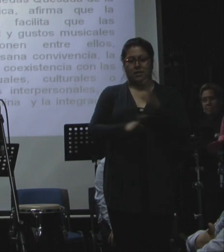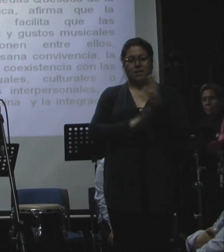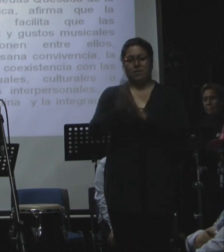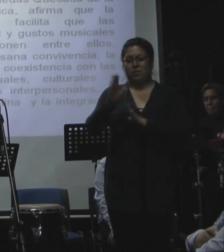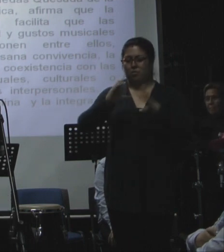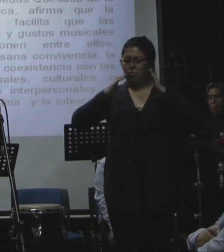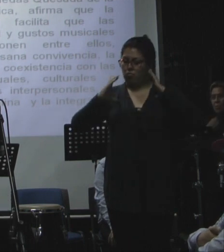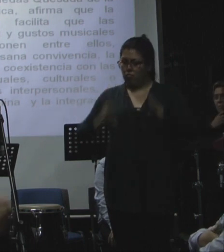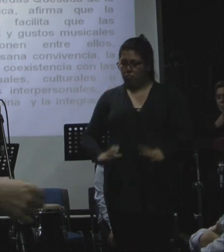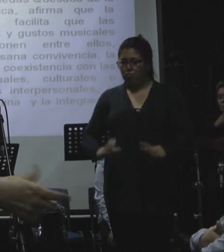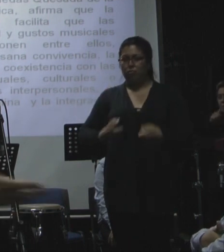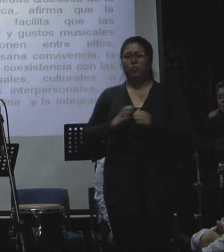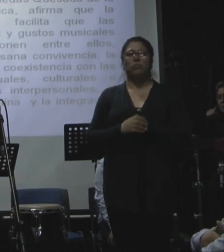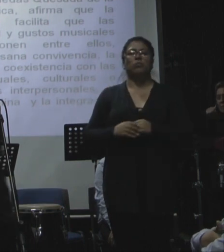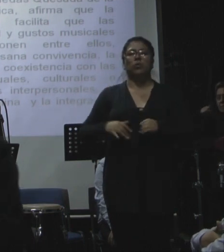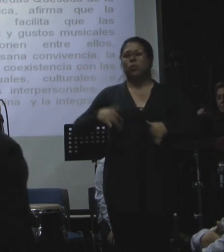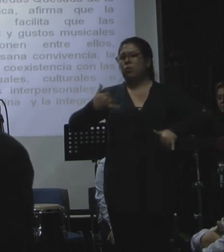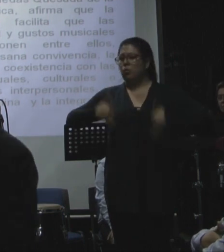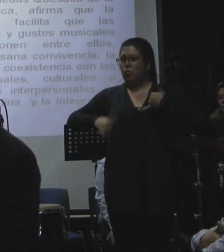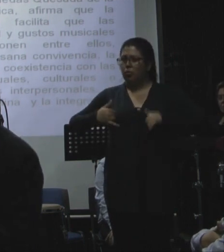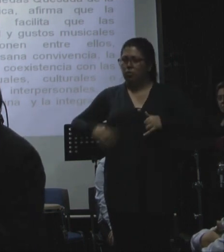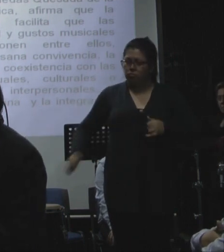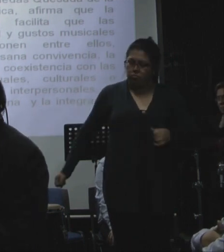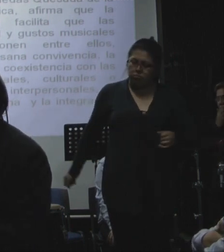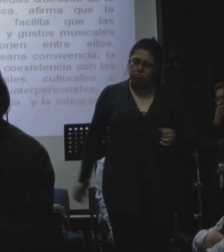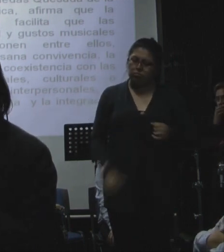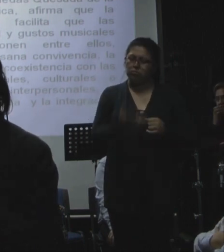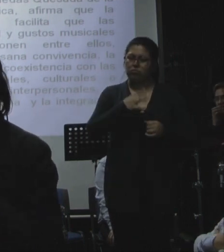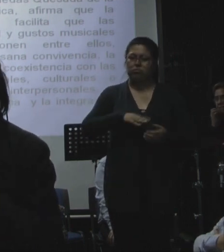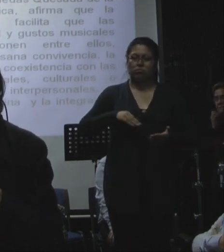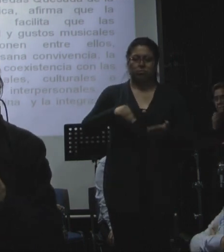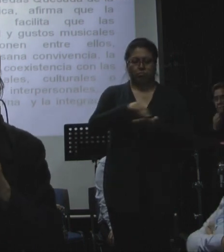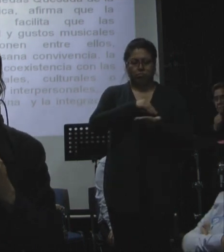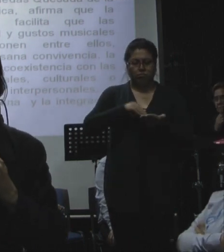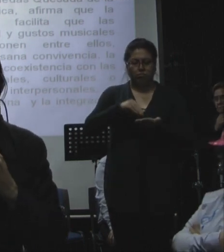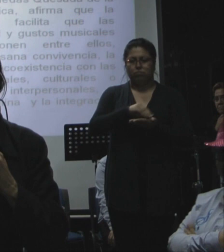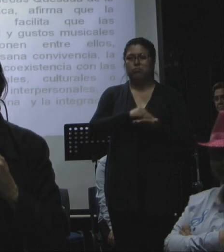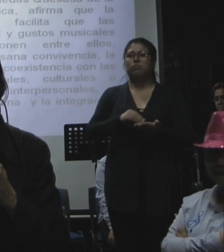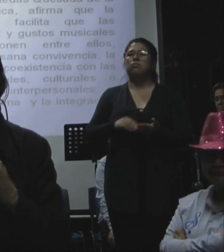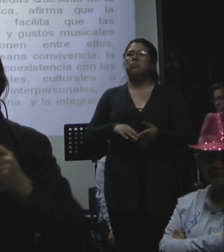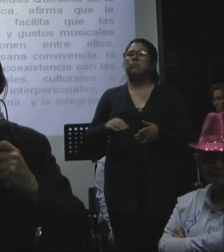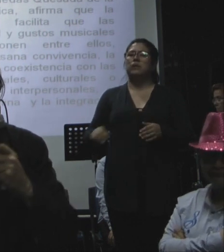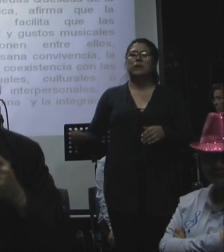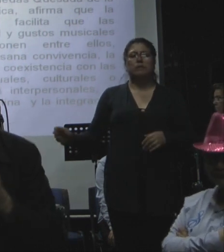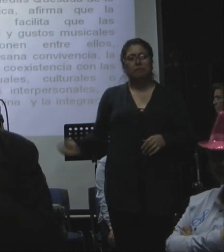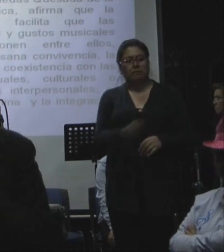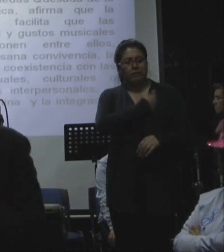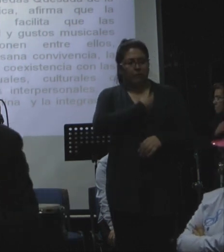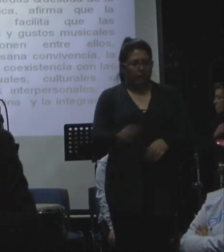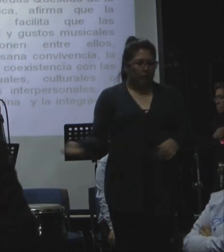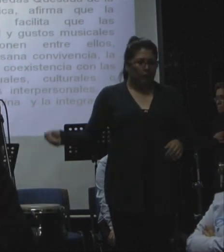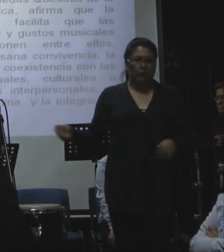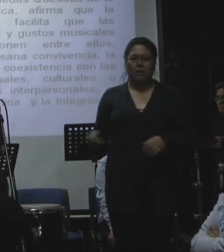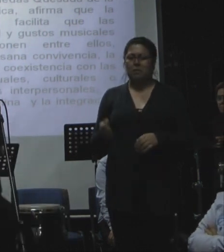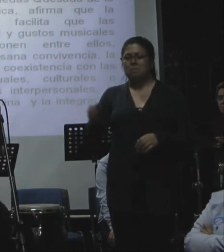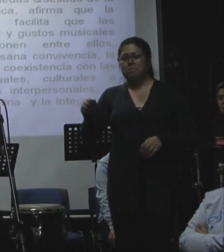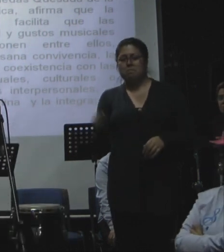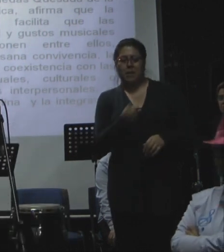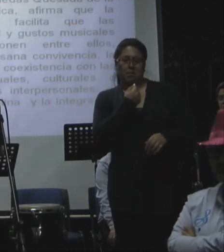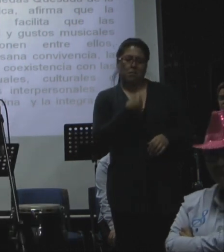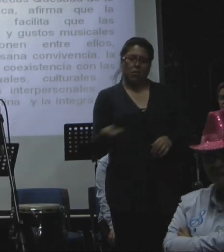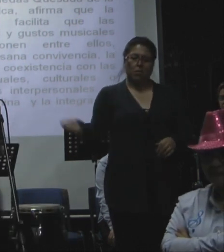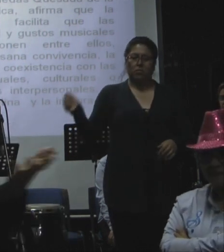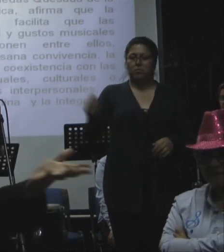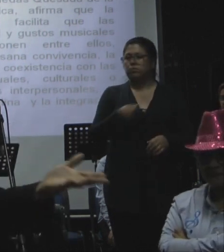desarrollo corporal, juegan bolos, ajedrez, bueno, hacen actividad física, etcétera, hacen ping pong, de todo eso,